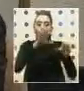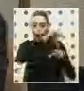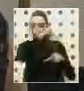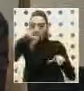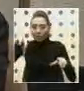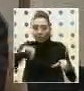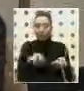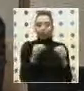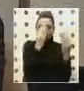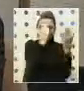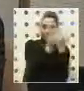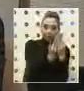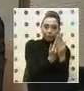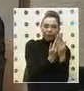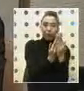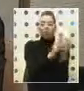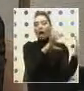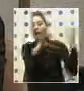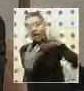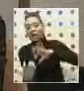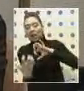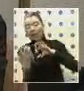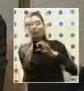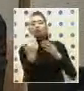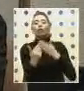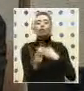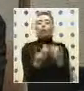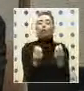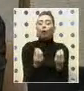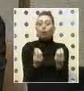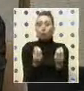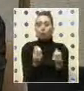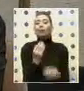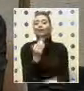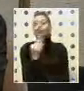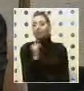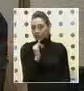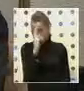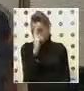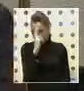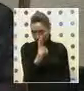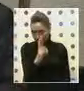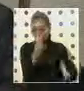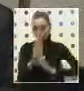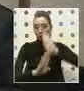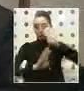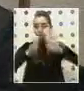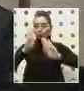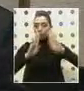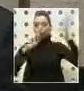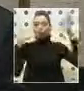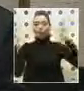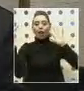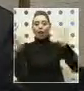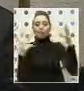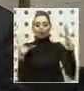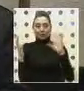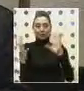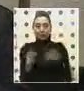emergencias ante catástrofes naturales y con respeto y protección del medio ambiente.